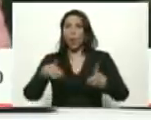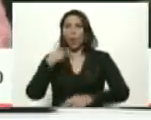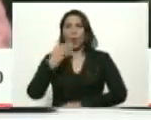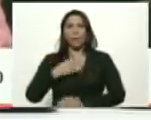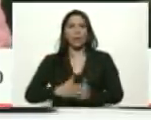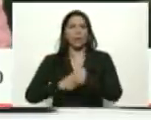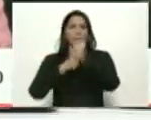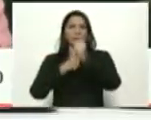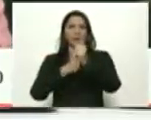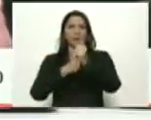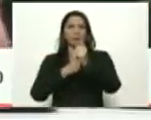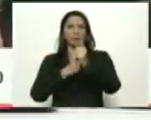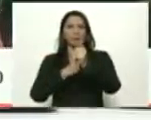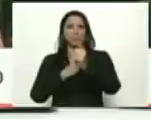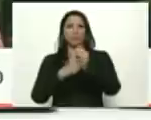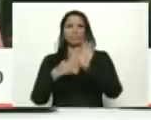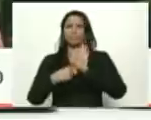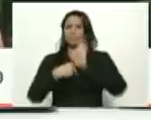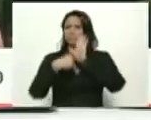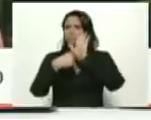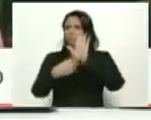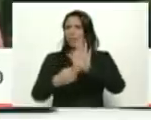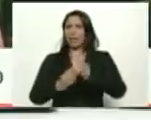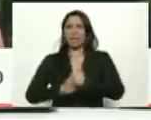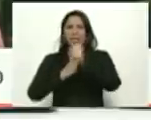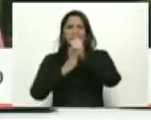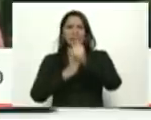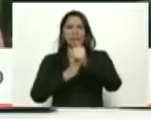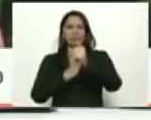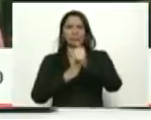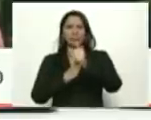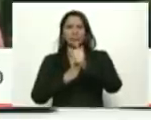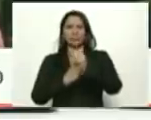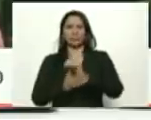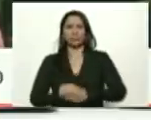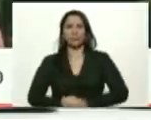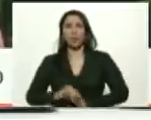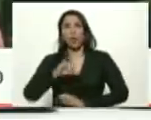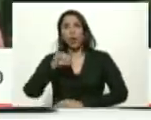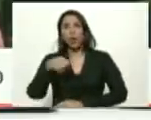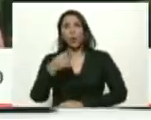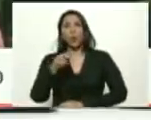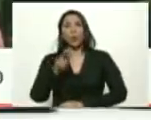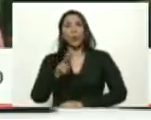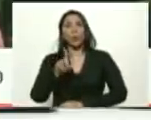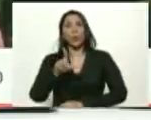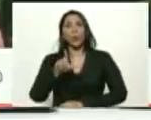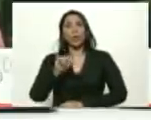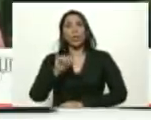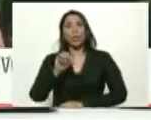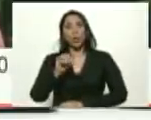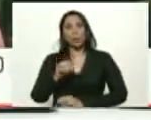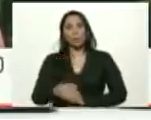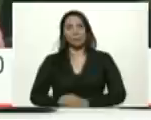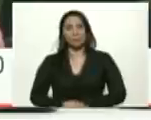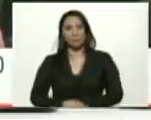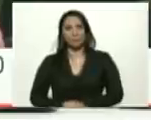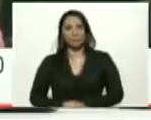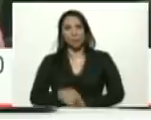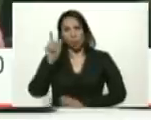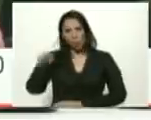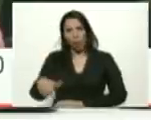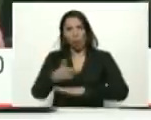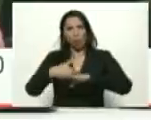líder, destacado líder del occidente del país, Julio César León Heredia. Está en la